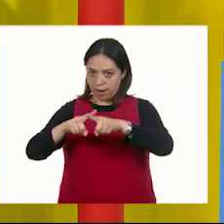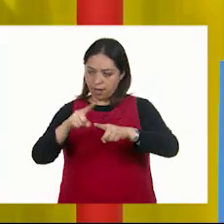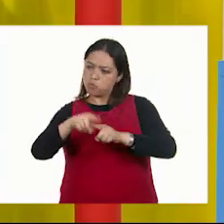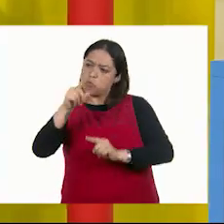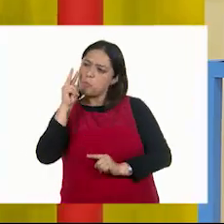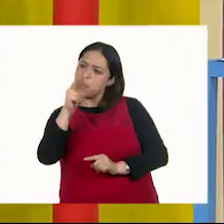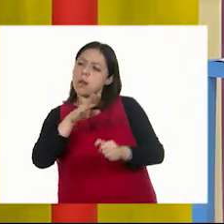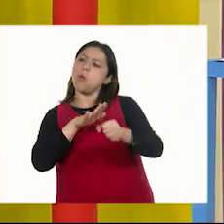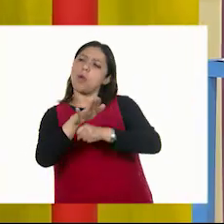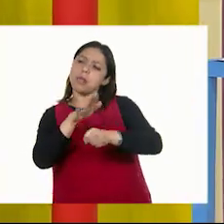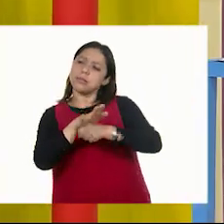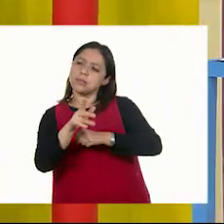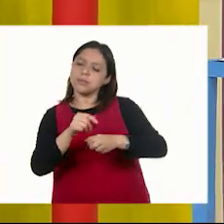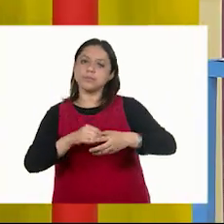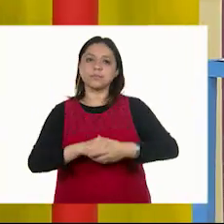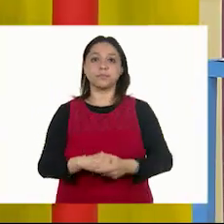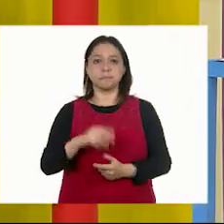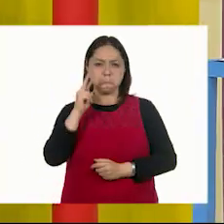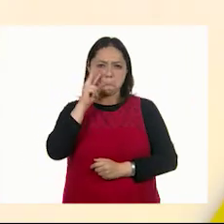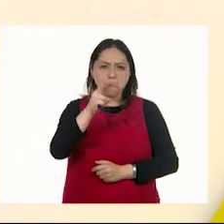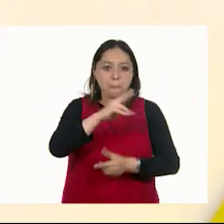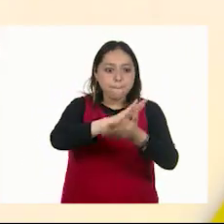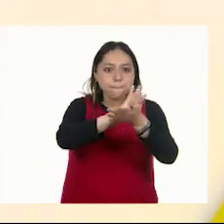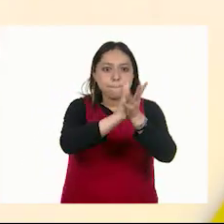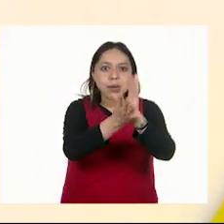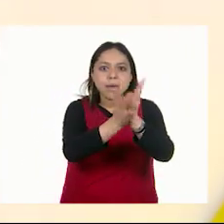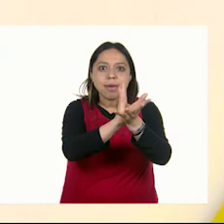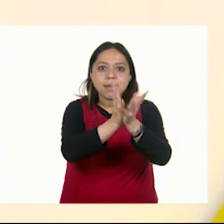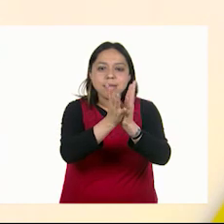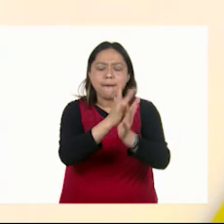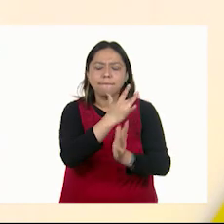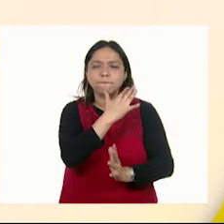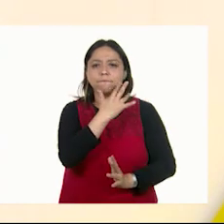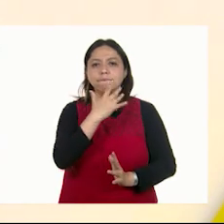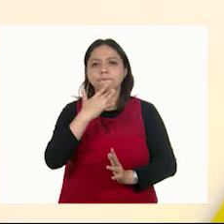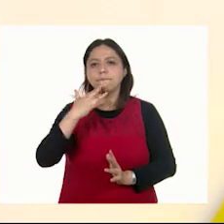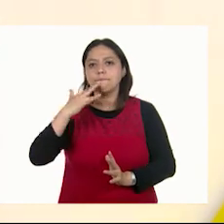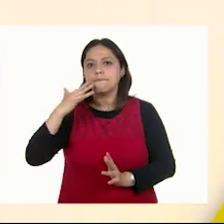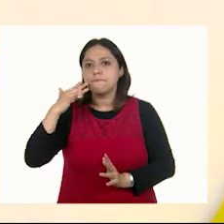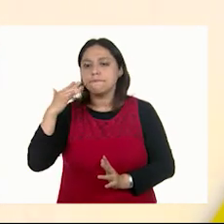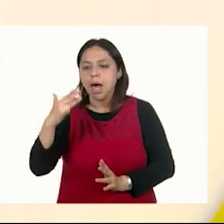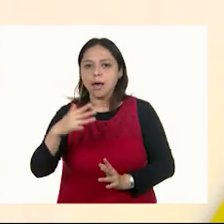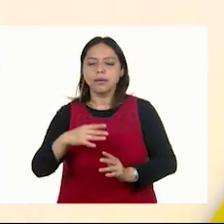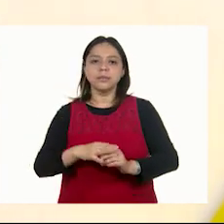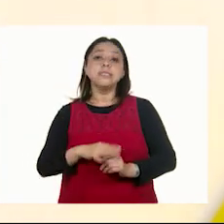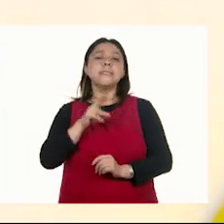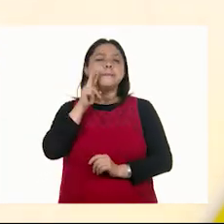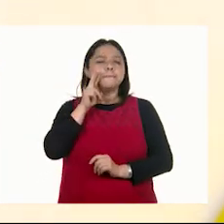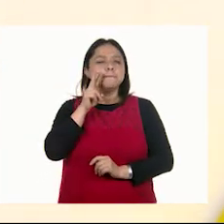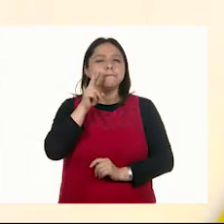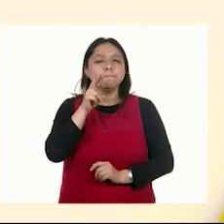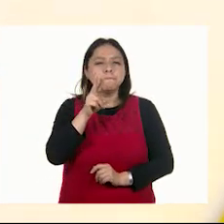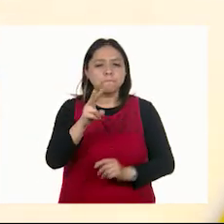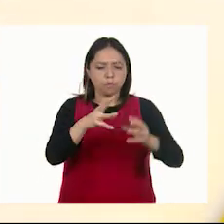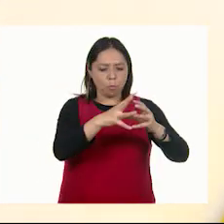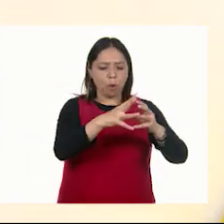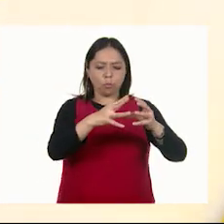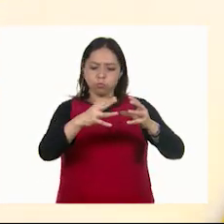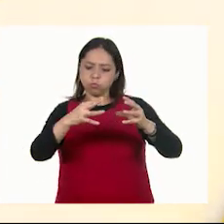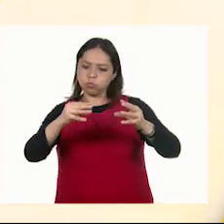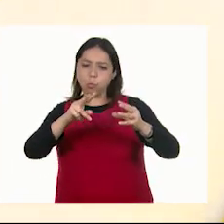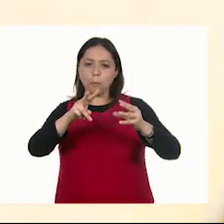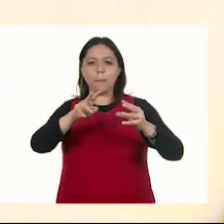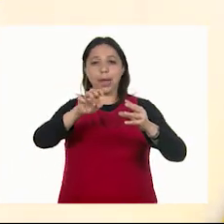ver, veo una piña que es deliciosa. Veo también una berenjena, una